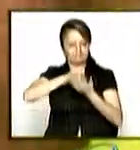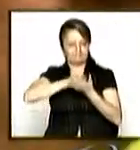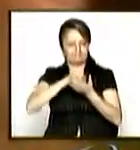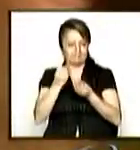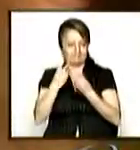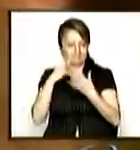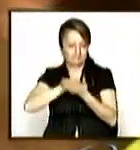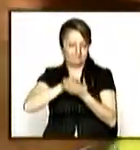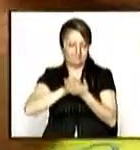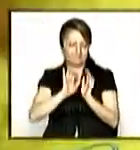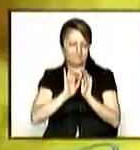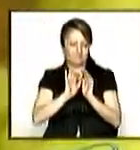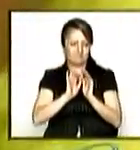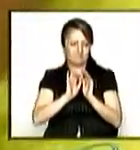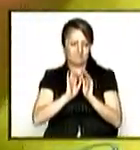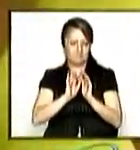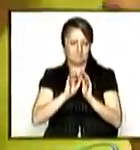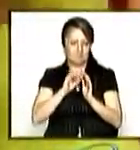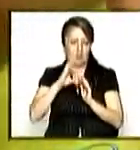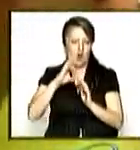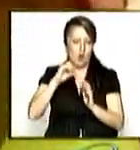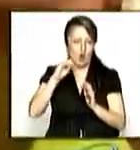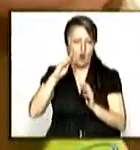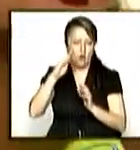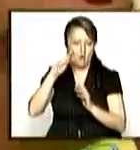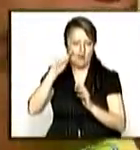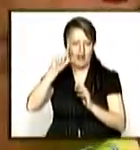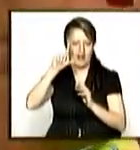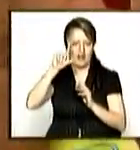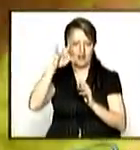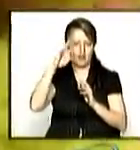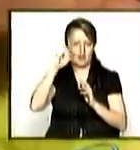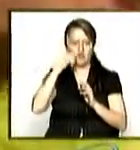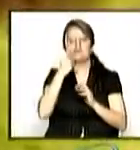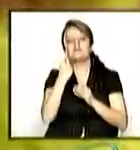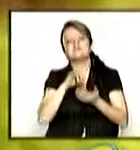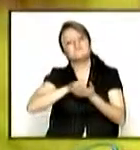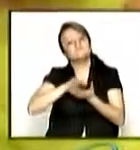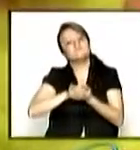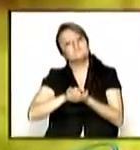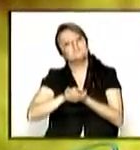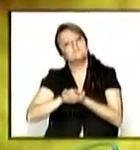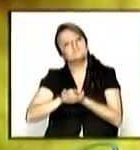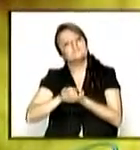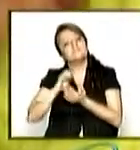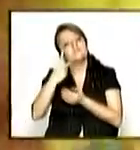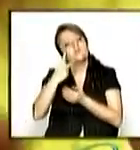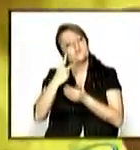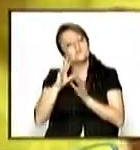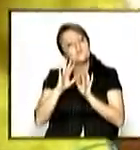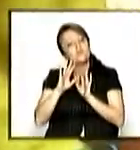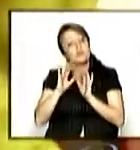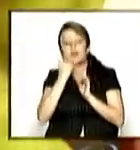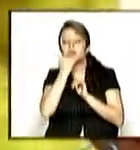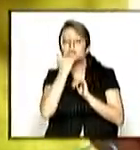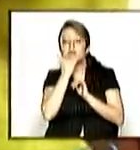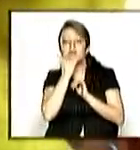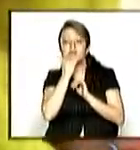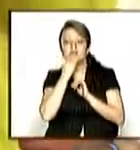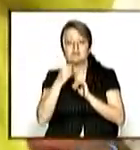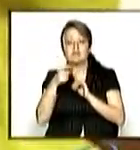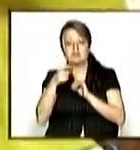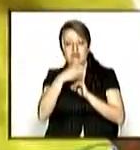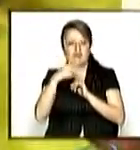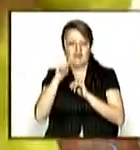componente del puente, que sería el cobalto. Y también existe un segundo proceso que sería el